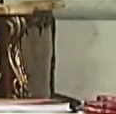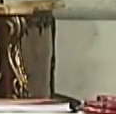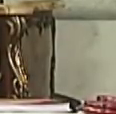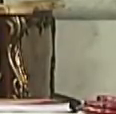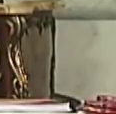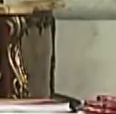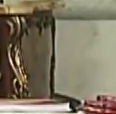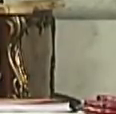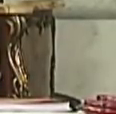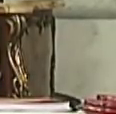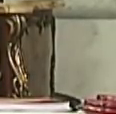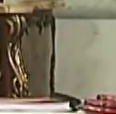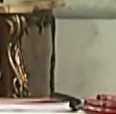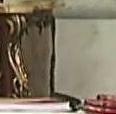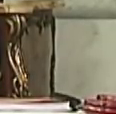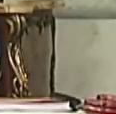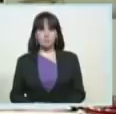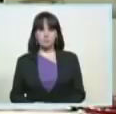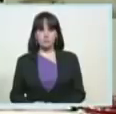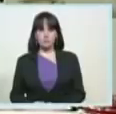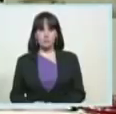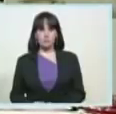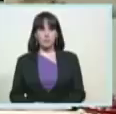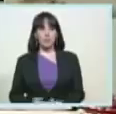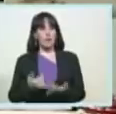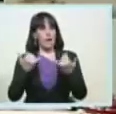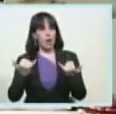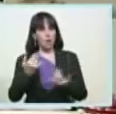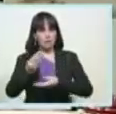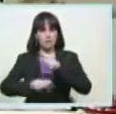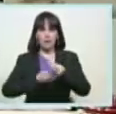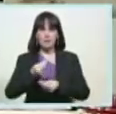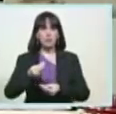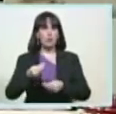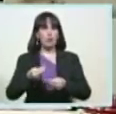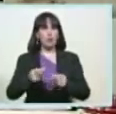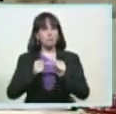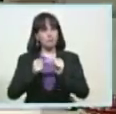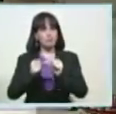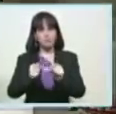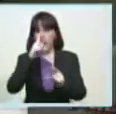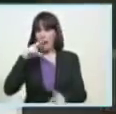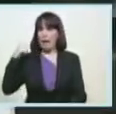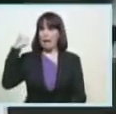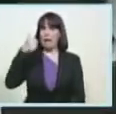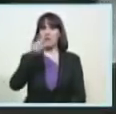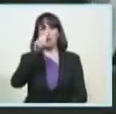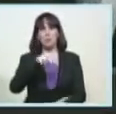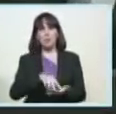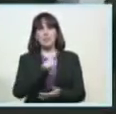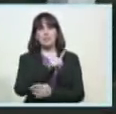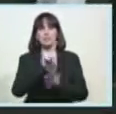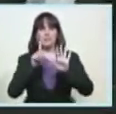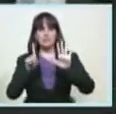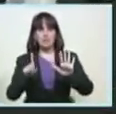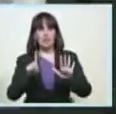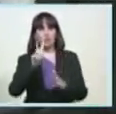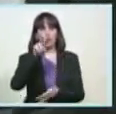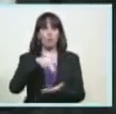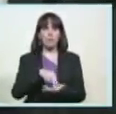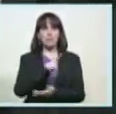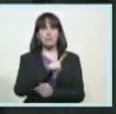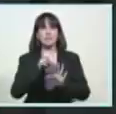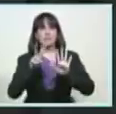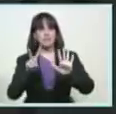de los mecanismos de guerra económica que se han implementado sobre todo a lo largo de los años 2016 2017